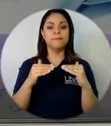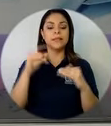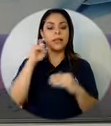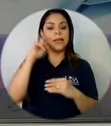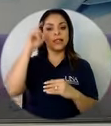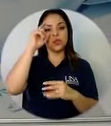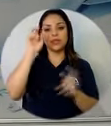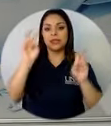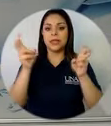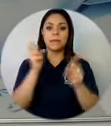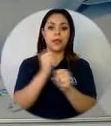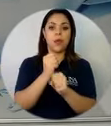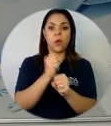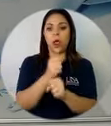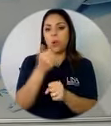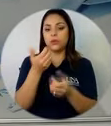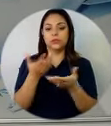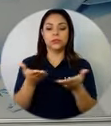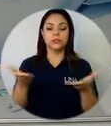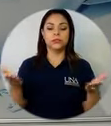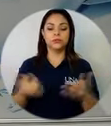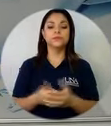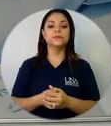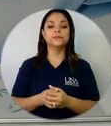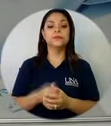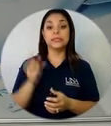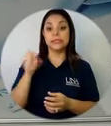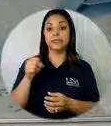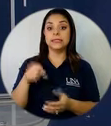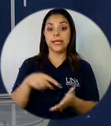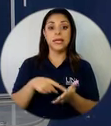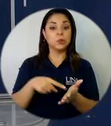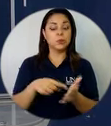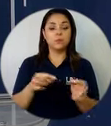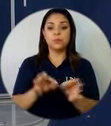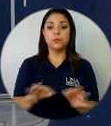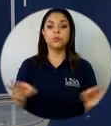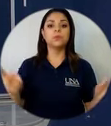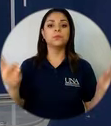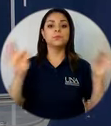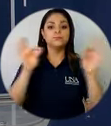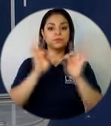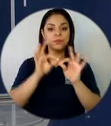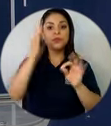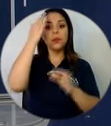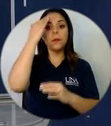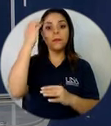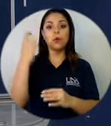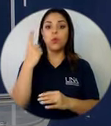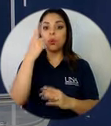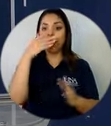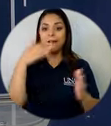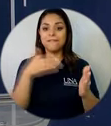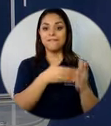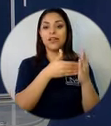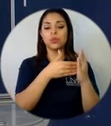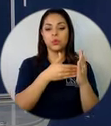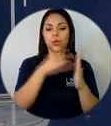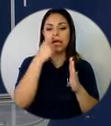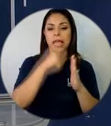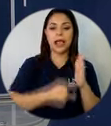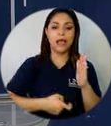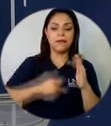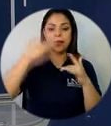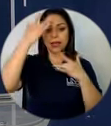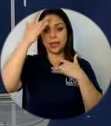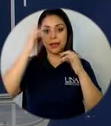materia laboral y en otros tipos de ámbitos. Sí, eso es bien importante porque, ¿verdad? Uno de los efectos